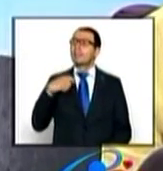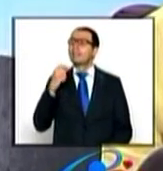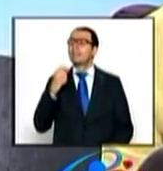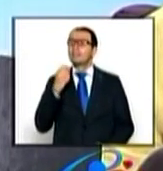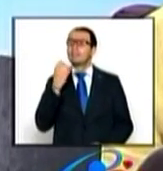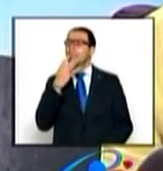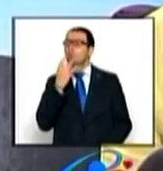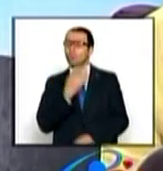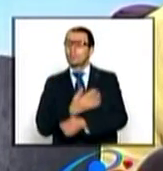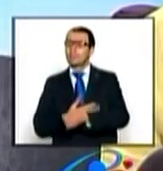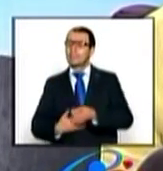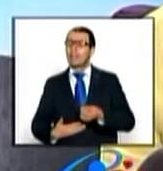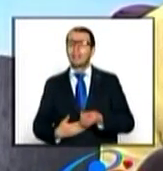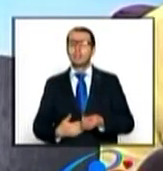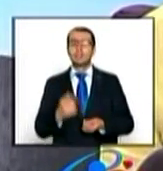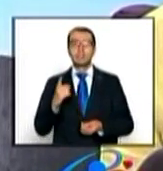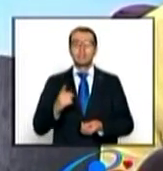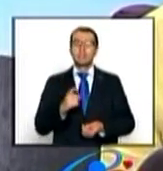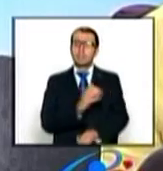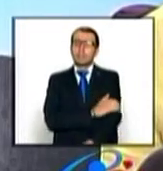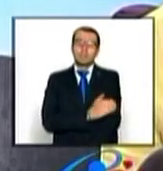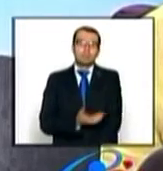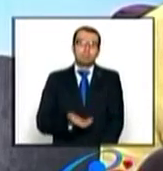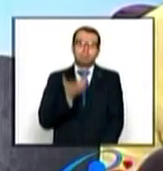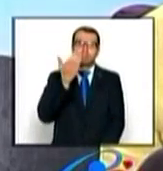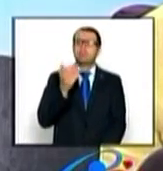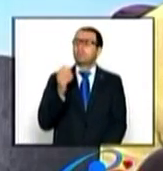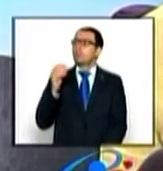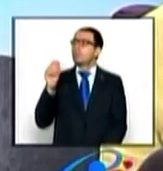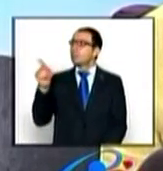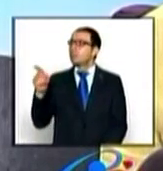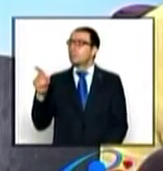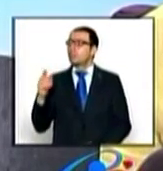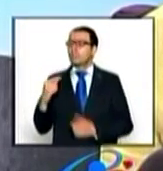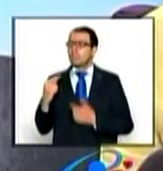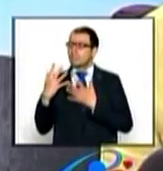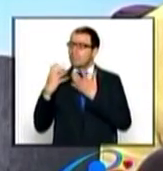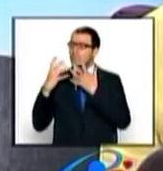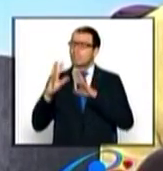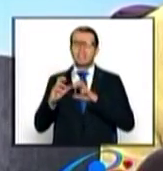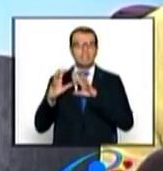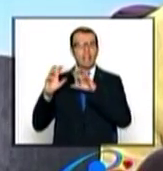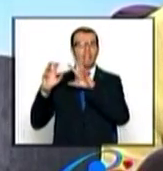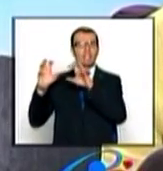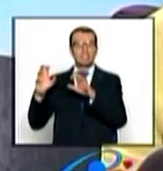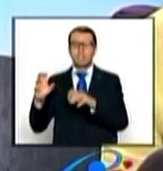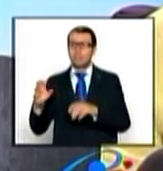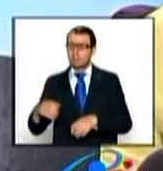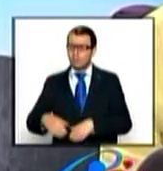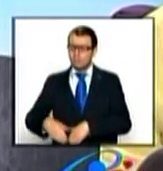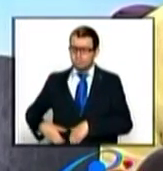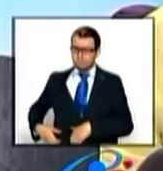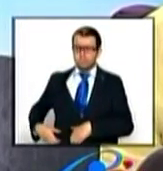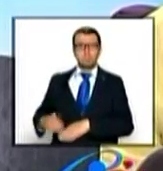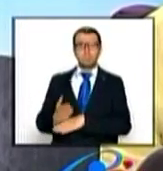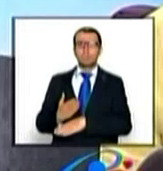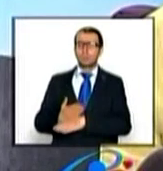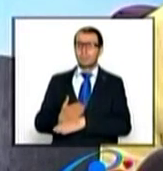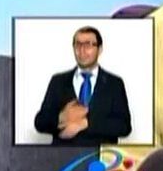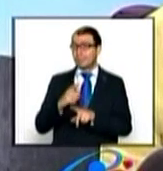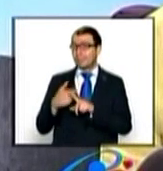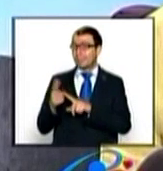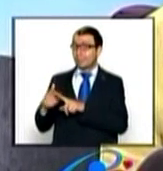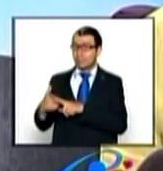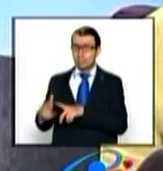tiene diabetes, hipertensión, lupus, cáncer, colon y cualquier otro proceso patológico. Hablemos un poco